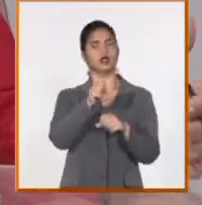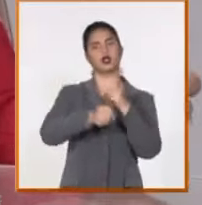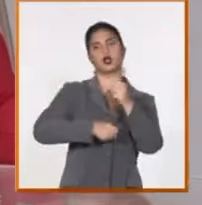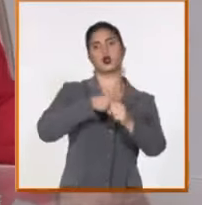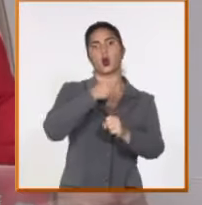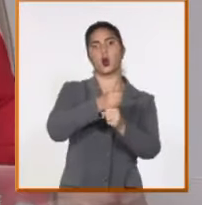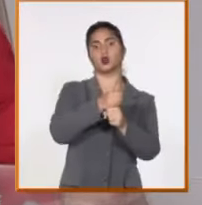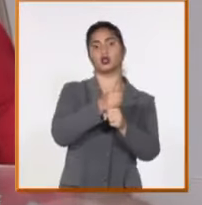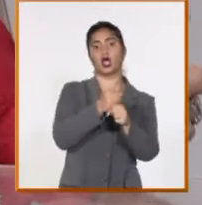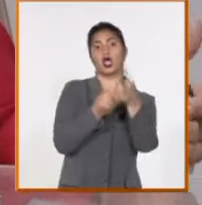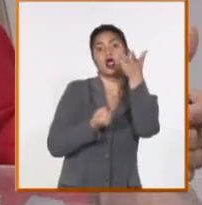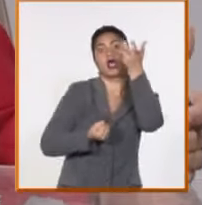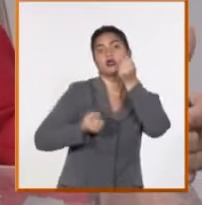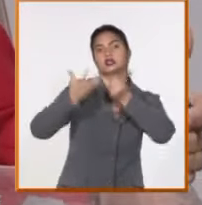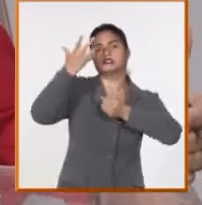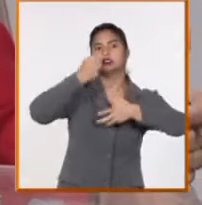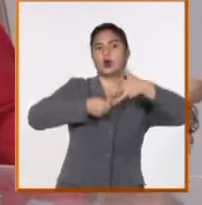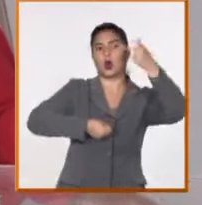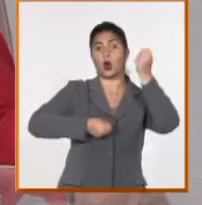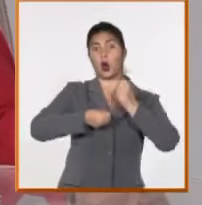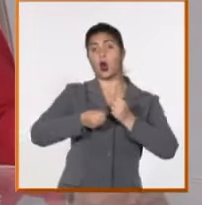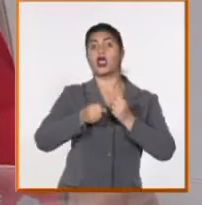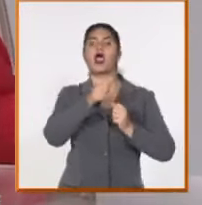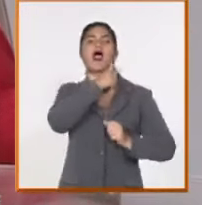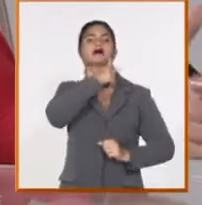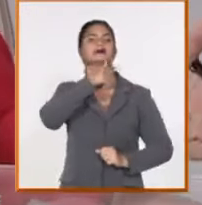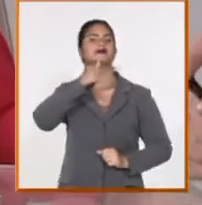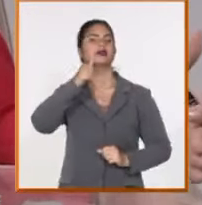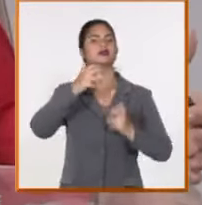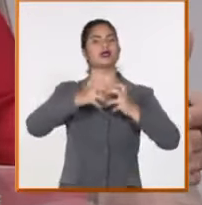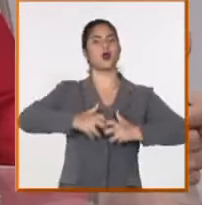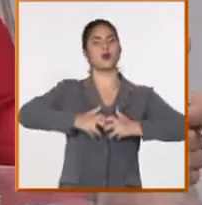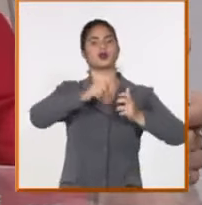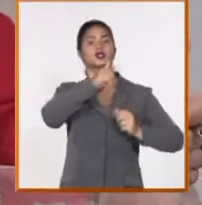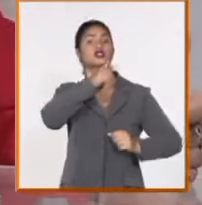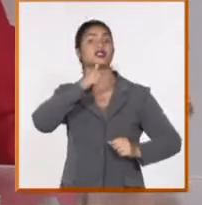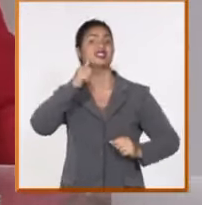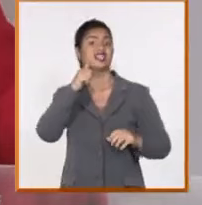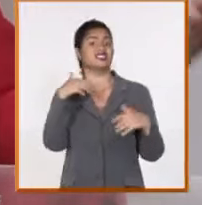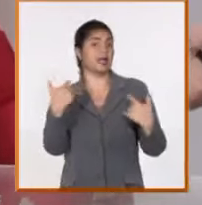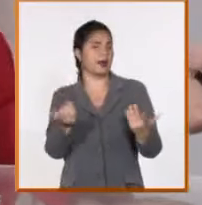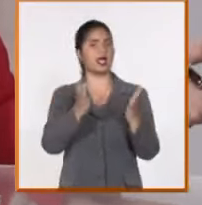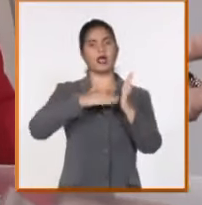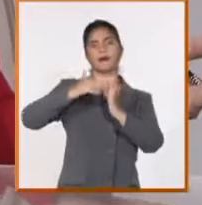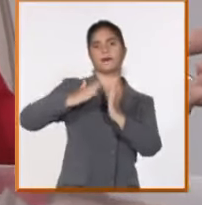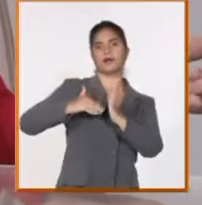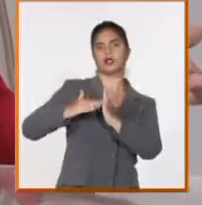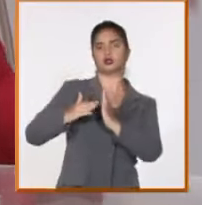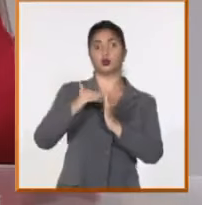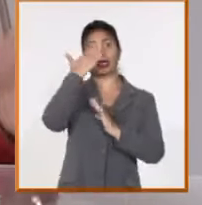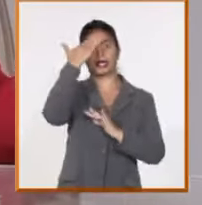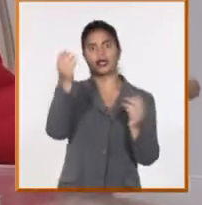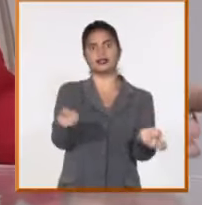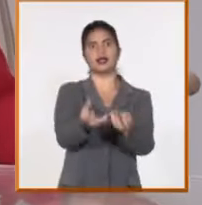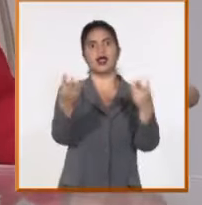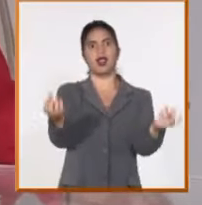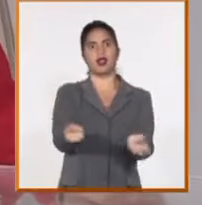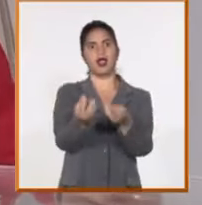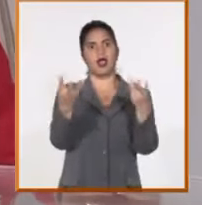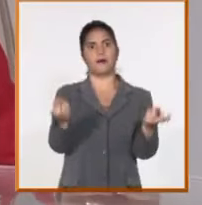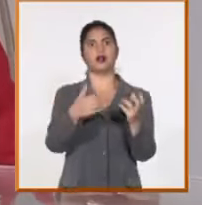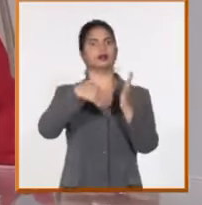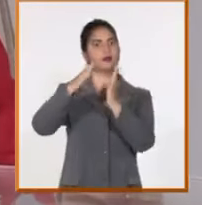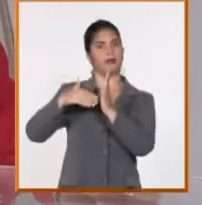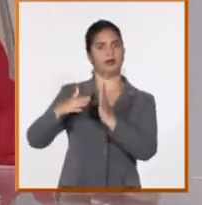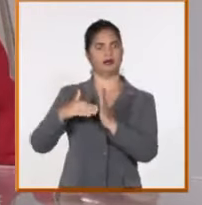aceite y estos aceite lo podemos utilizar en la en la producción de pintura esto incrementaría la producción de pintura y estaríamos